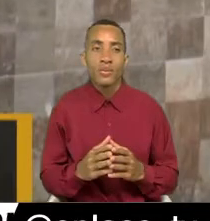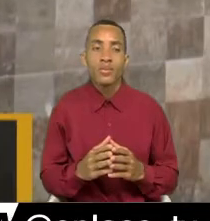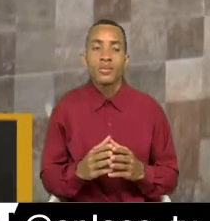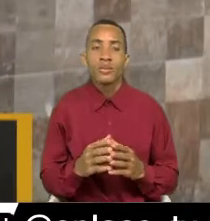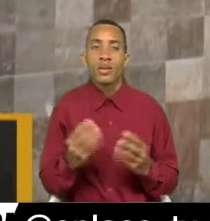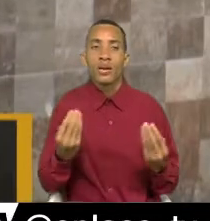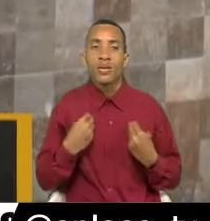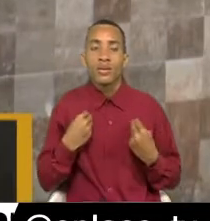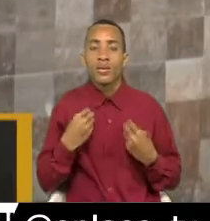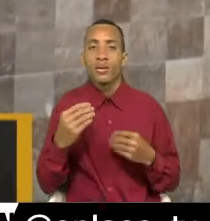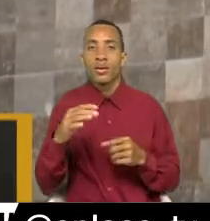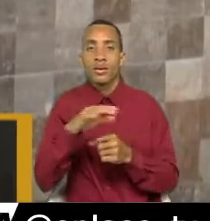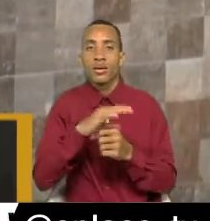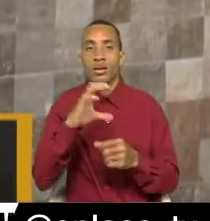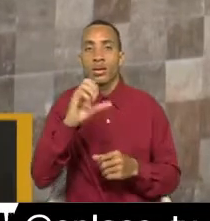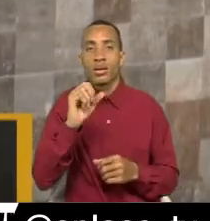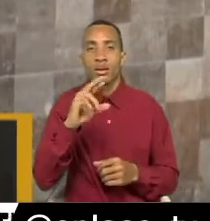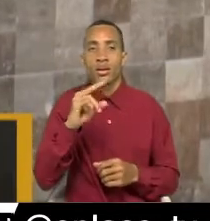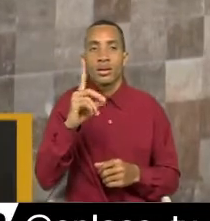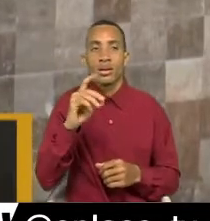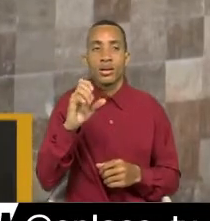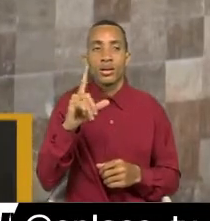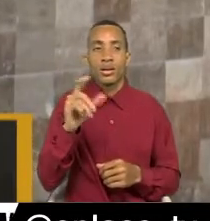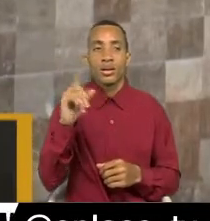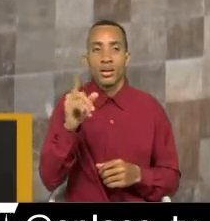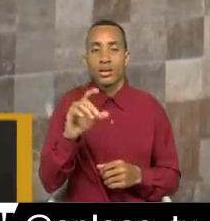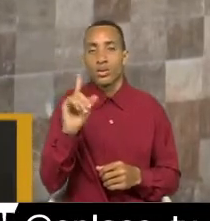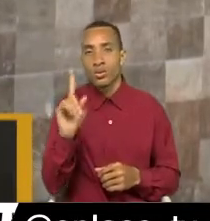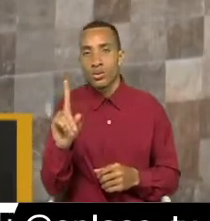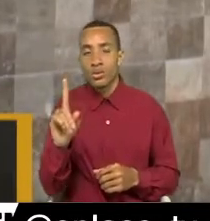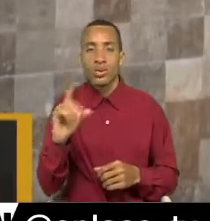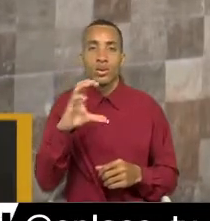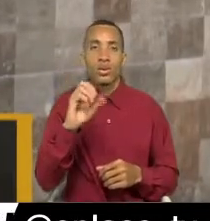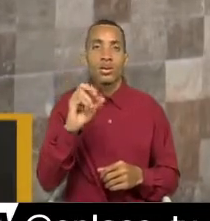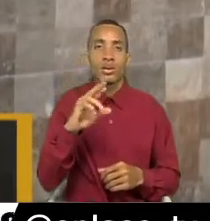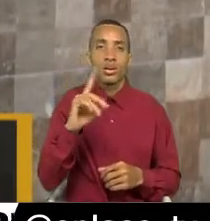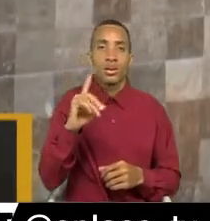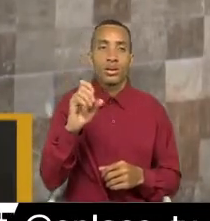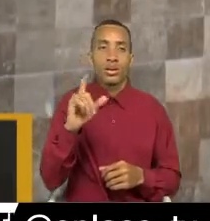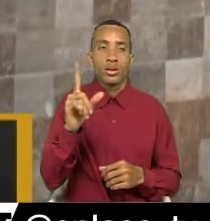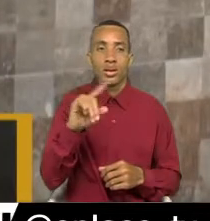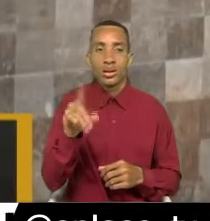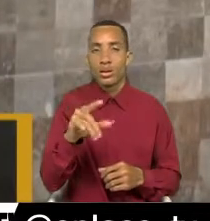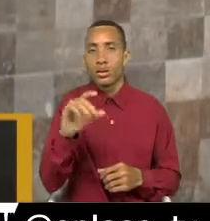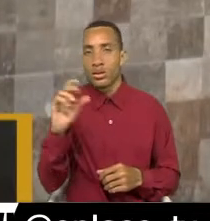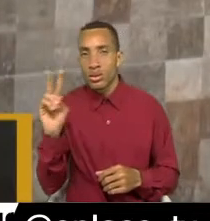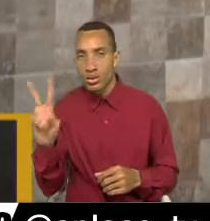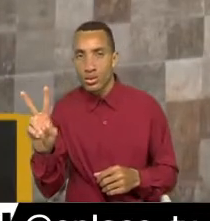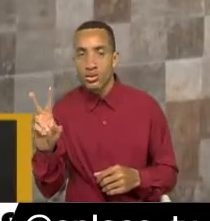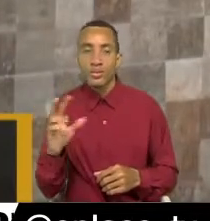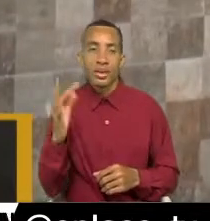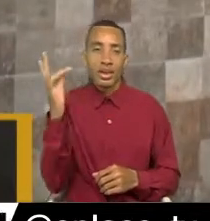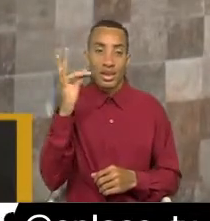Caldale 1 y Caldale 2. Y ahí pudo tú localizar tus tíos